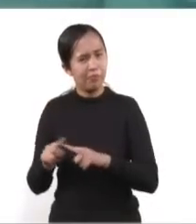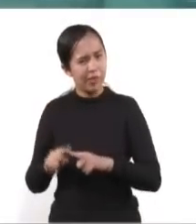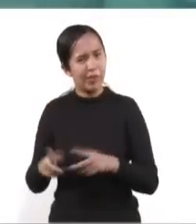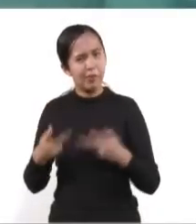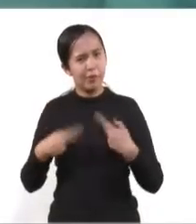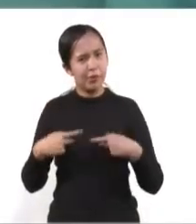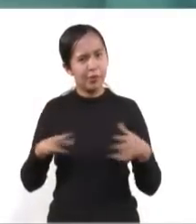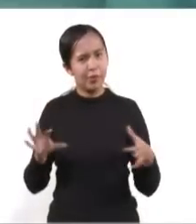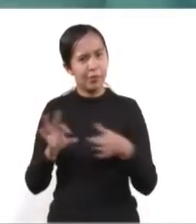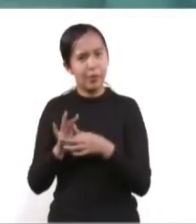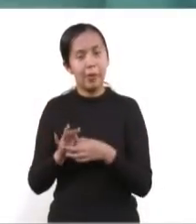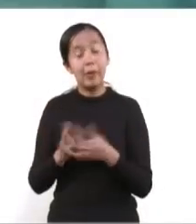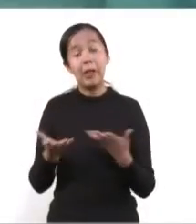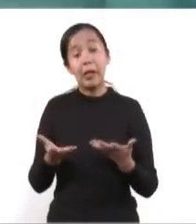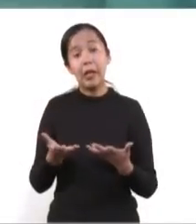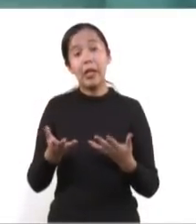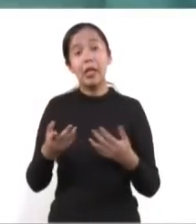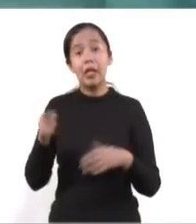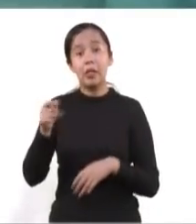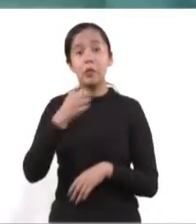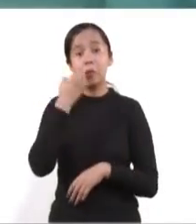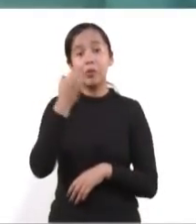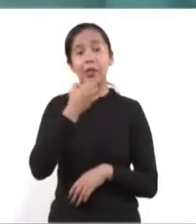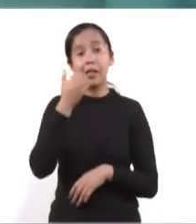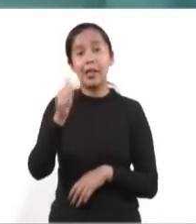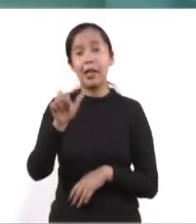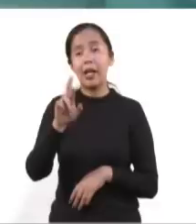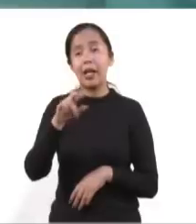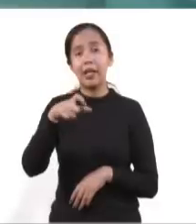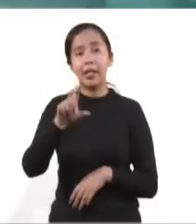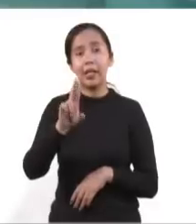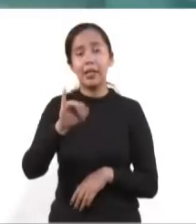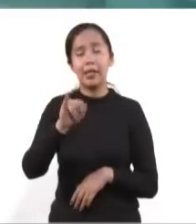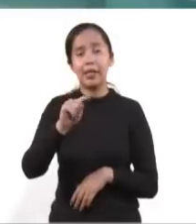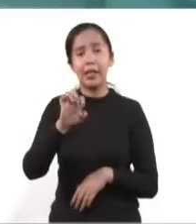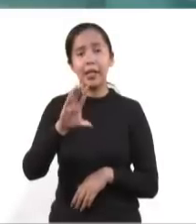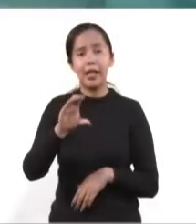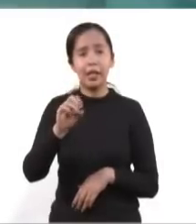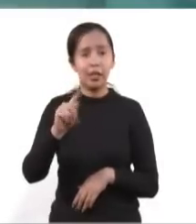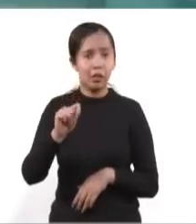y el Colegio de Arquitectos también, en fin, una serie de agrupaciones